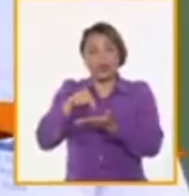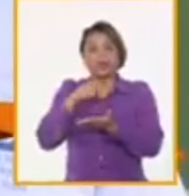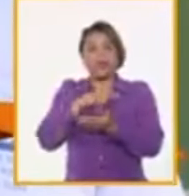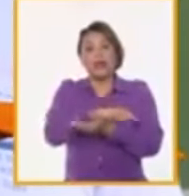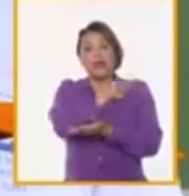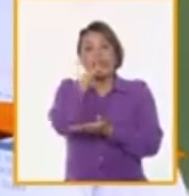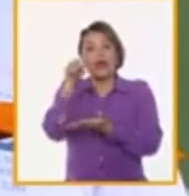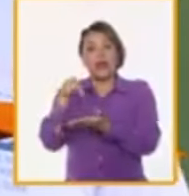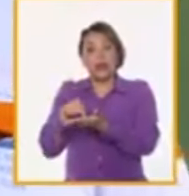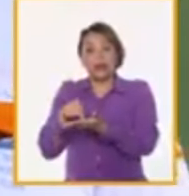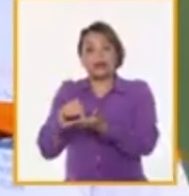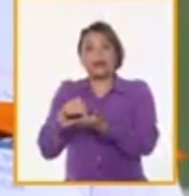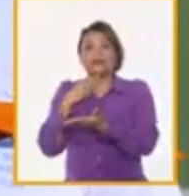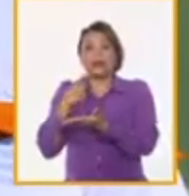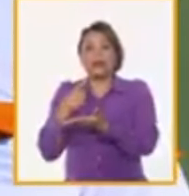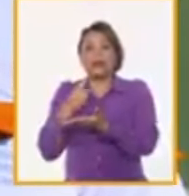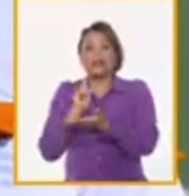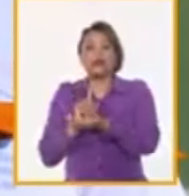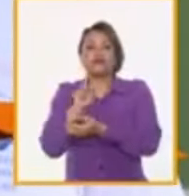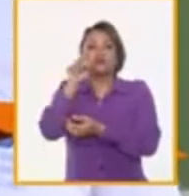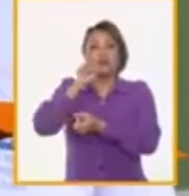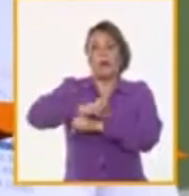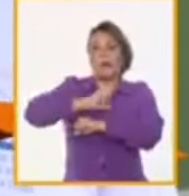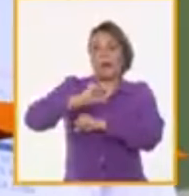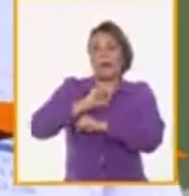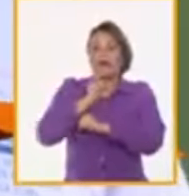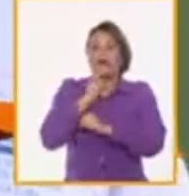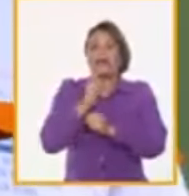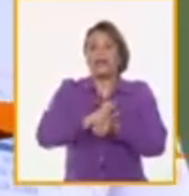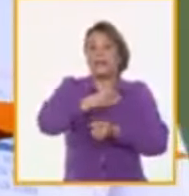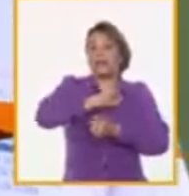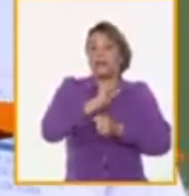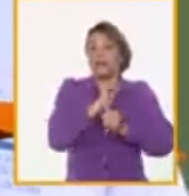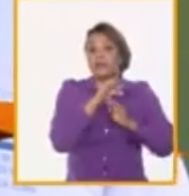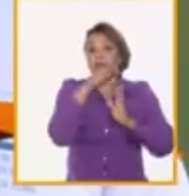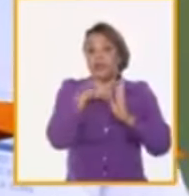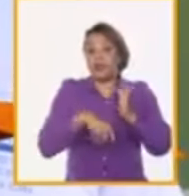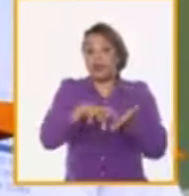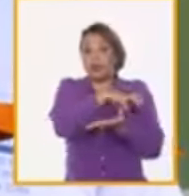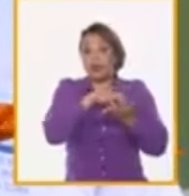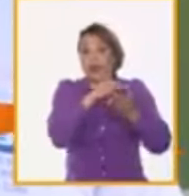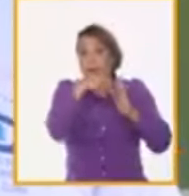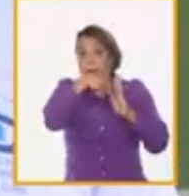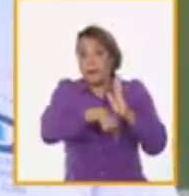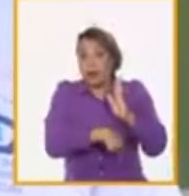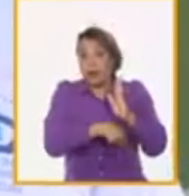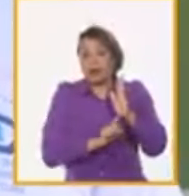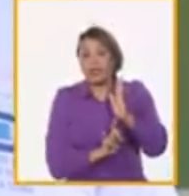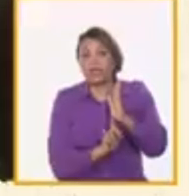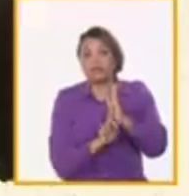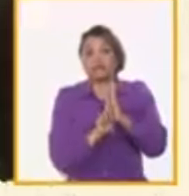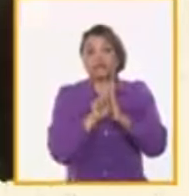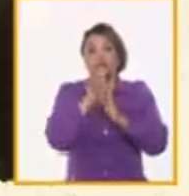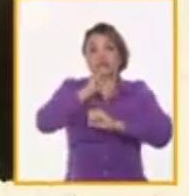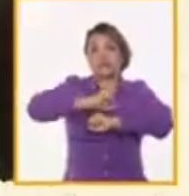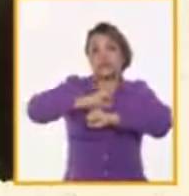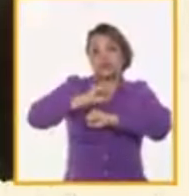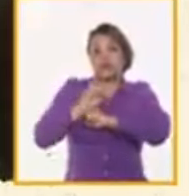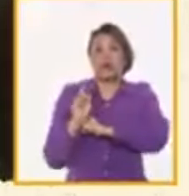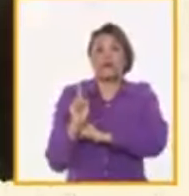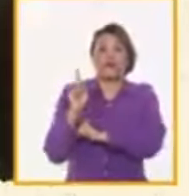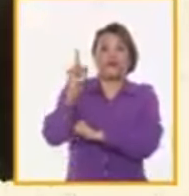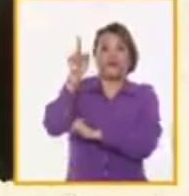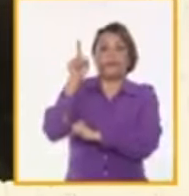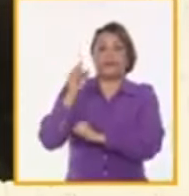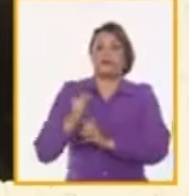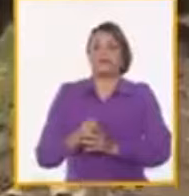alta de Camacho. Ese es el objetivo, llevar las presiones desde el lugar más bajo al lugar más alto sin interconexión intermedia en ruta. El proyecto,